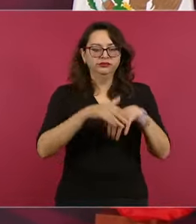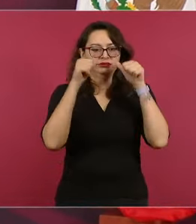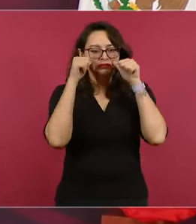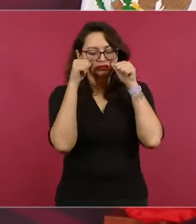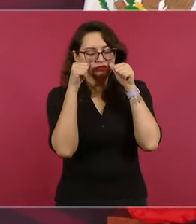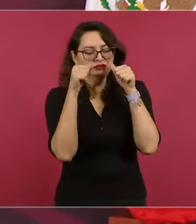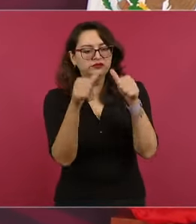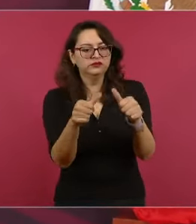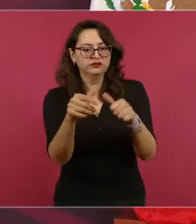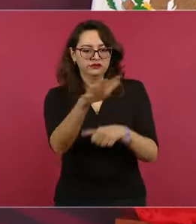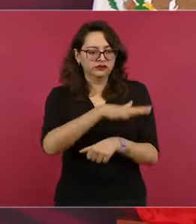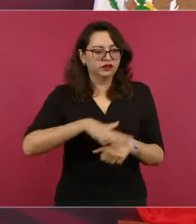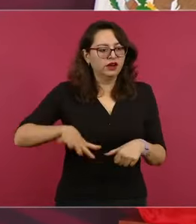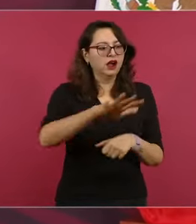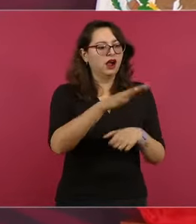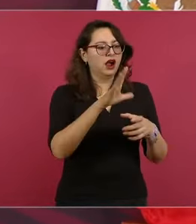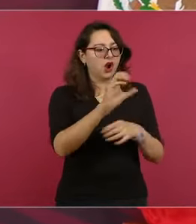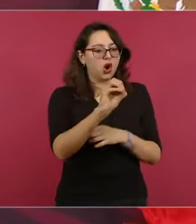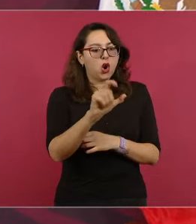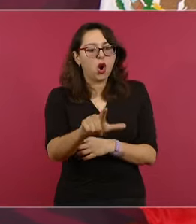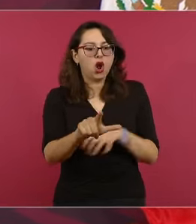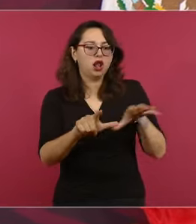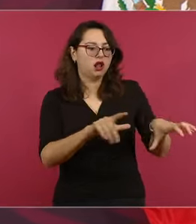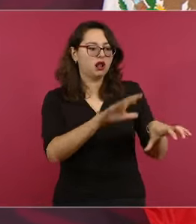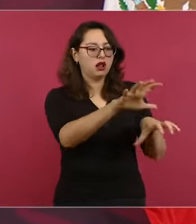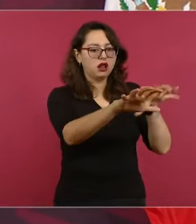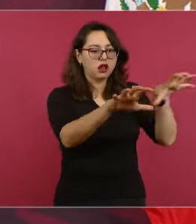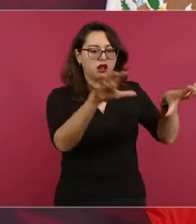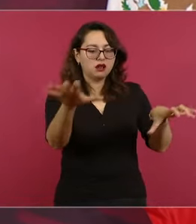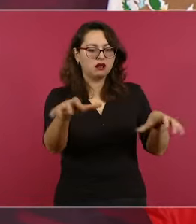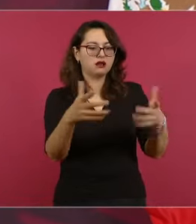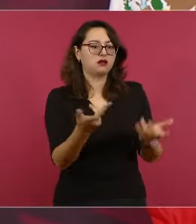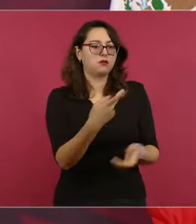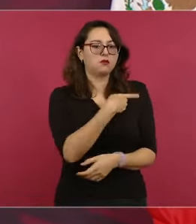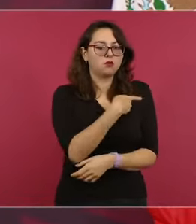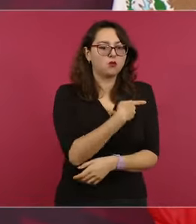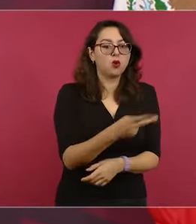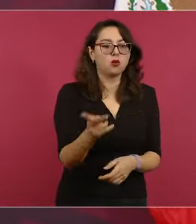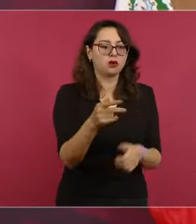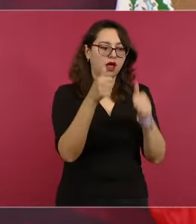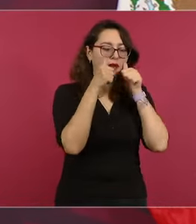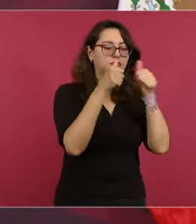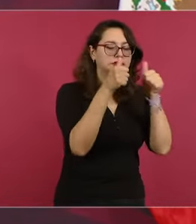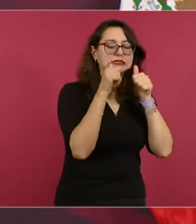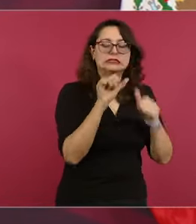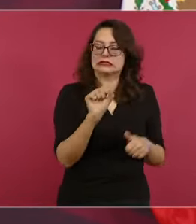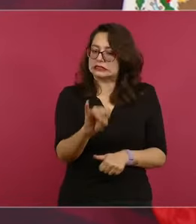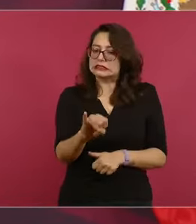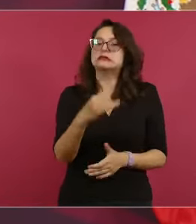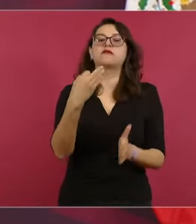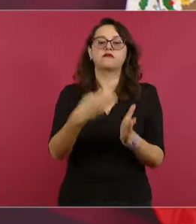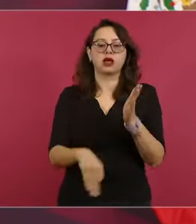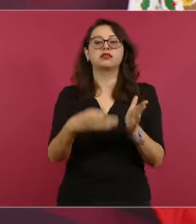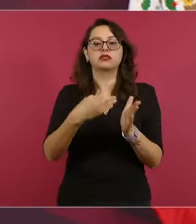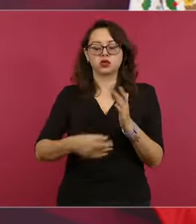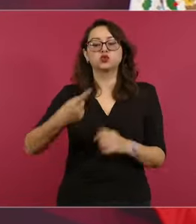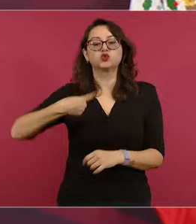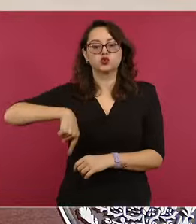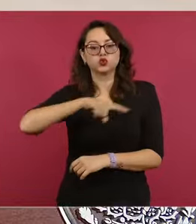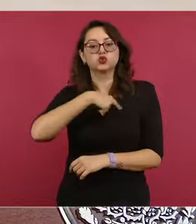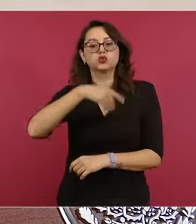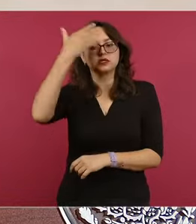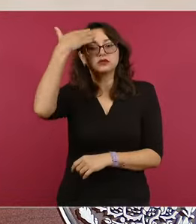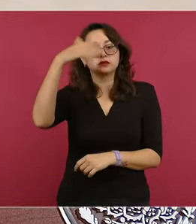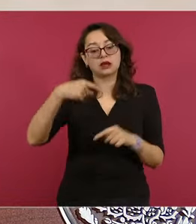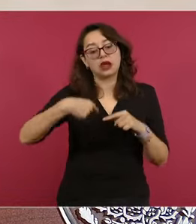urbano, atender las colonias, sí, presidente, ¿sí?, populares. Estamos muy conscientes de eso. En el tiempo que nos quede, a